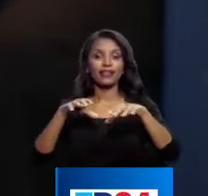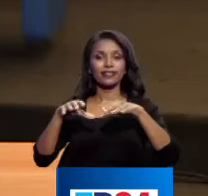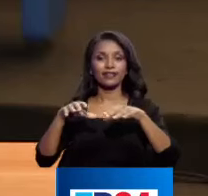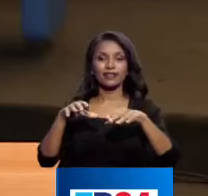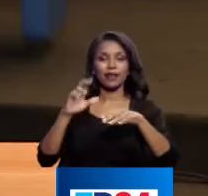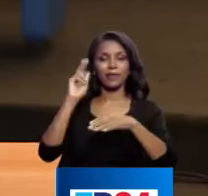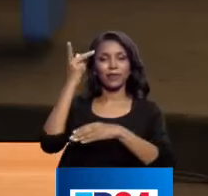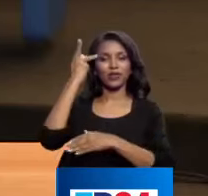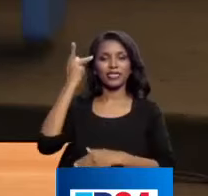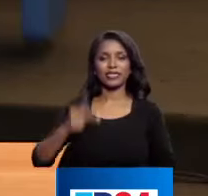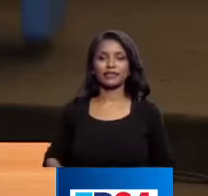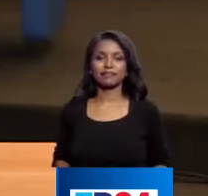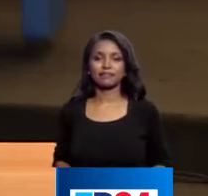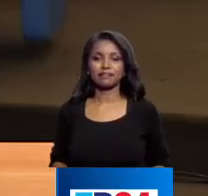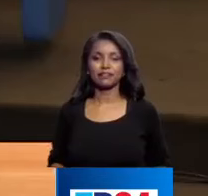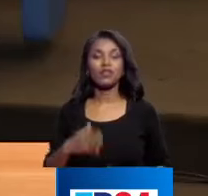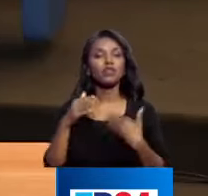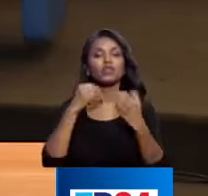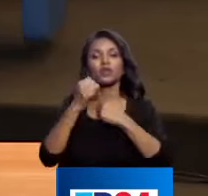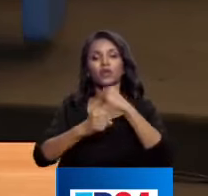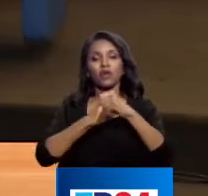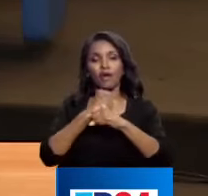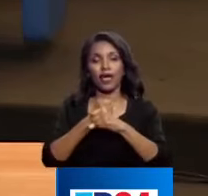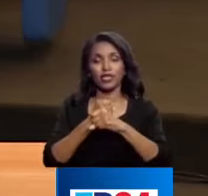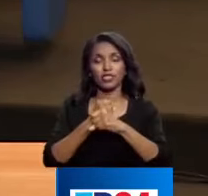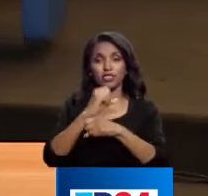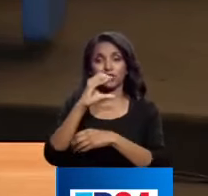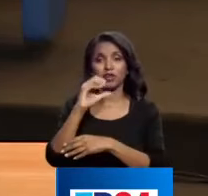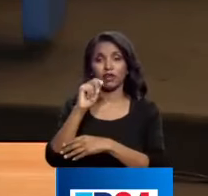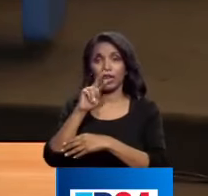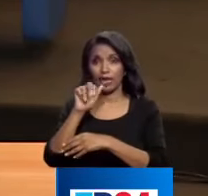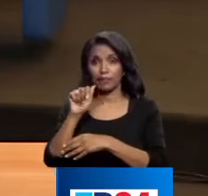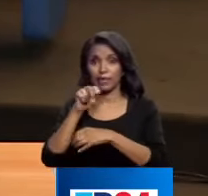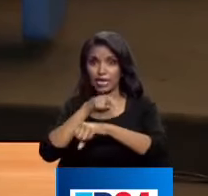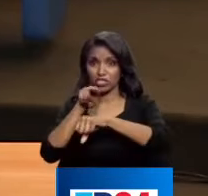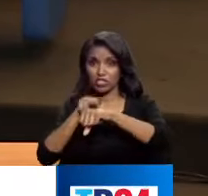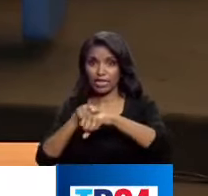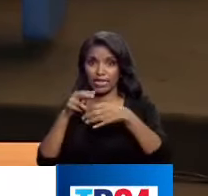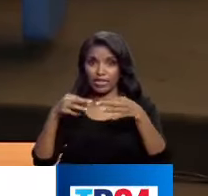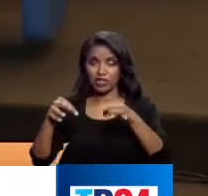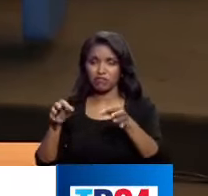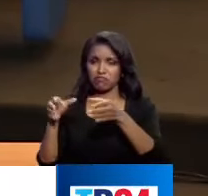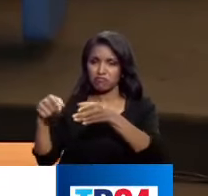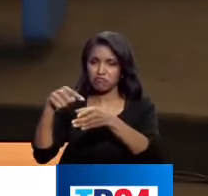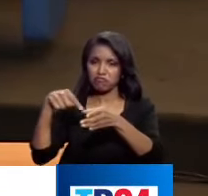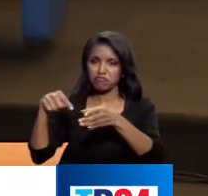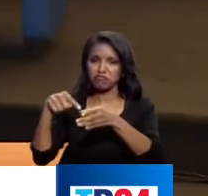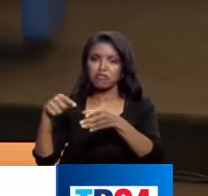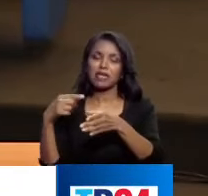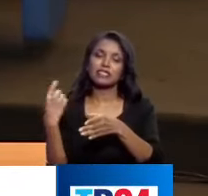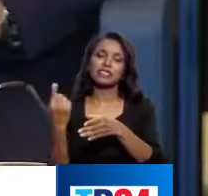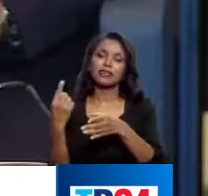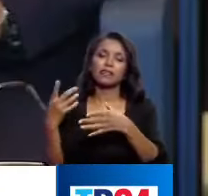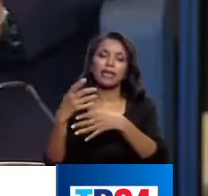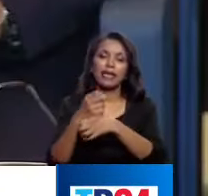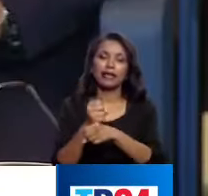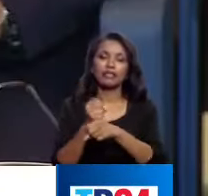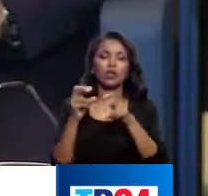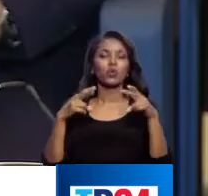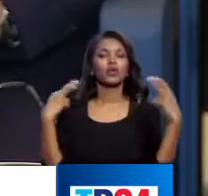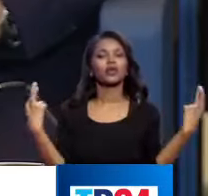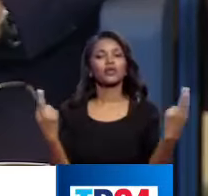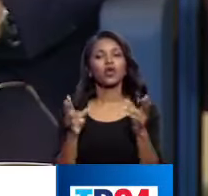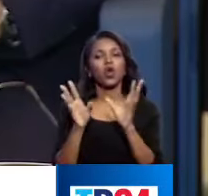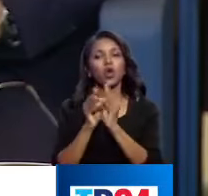política. Todos los años, la Cámara Nacional de Turismo desarrolla iniciativas en conjunto con sus 15 gremios, como la